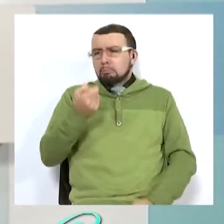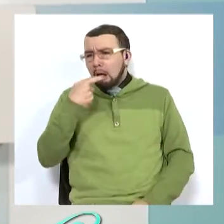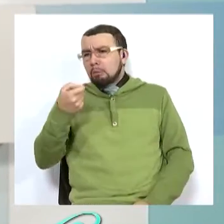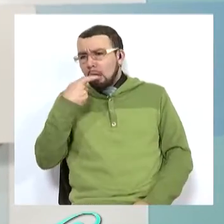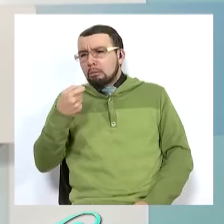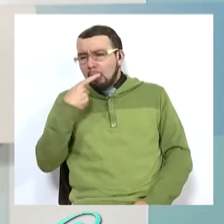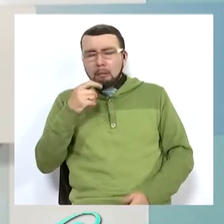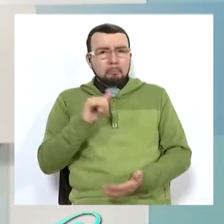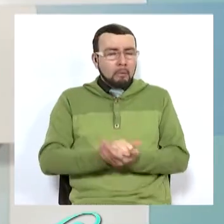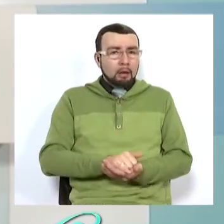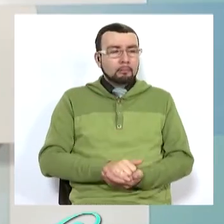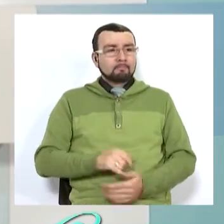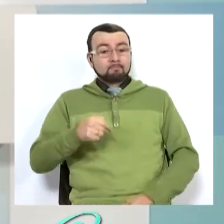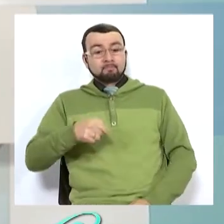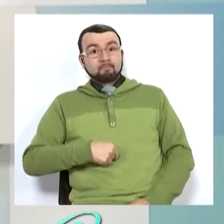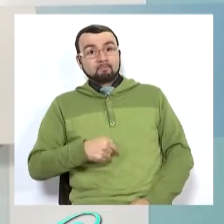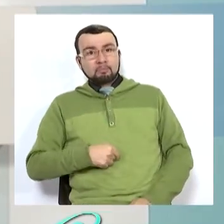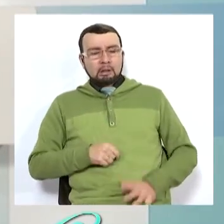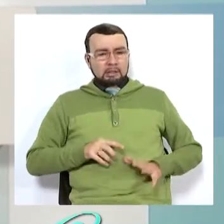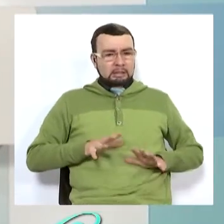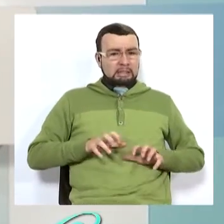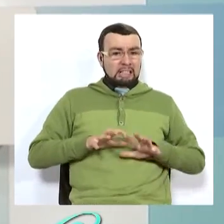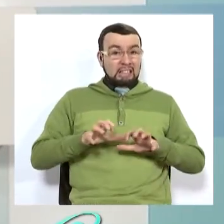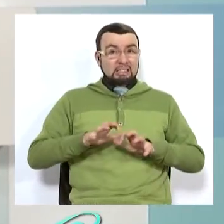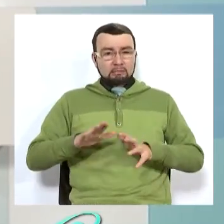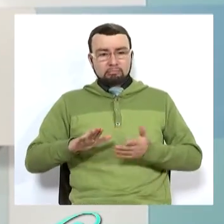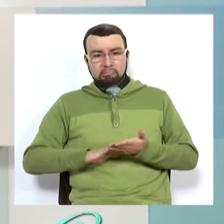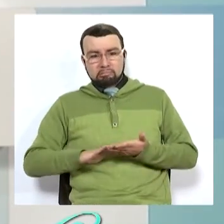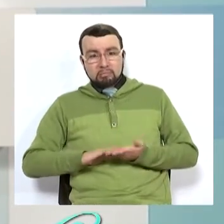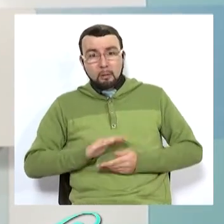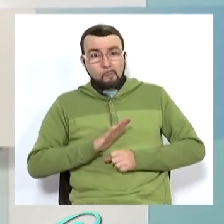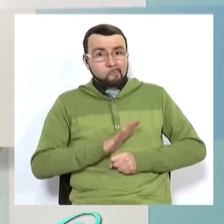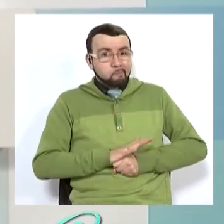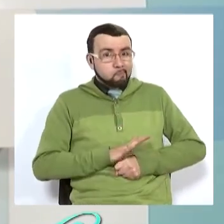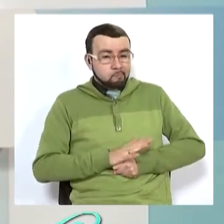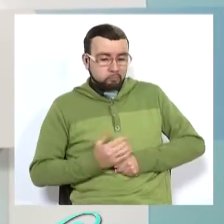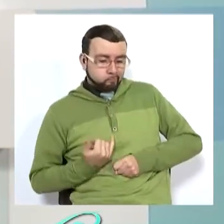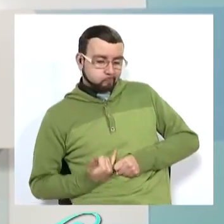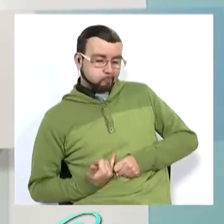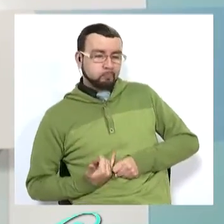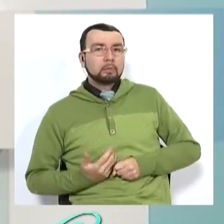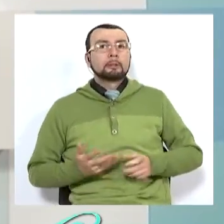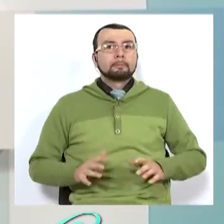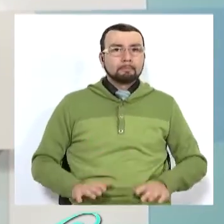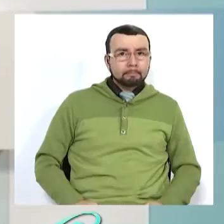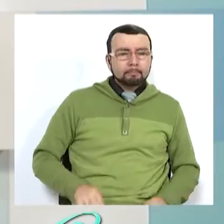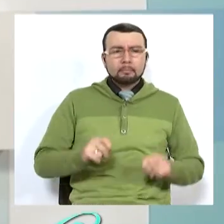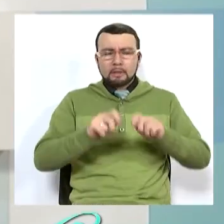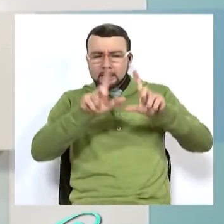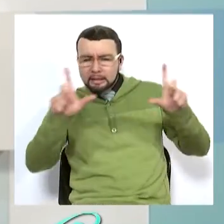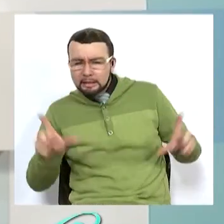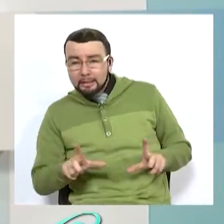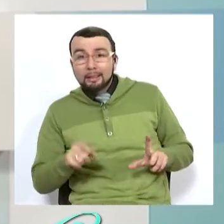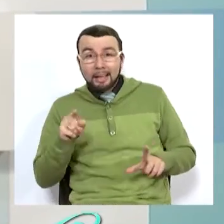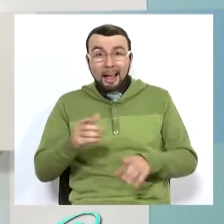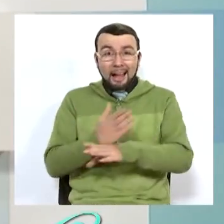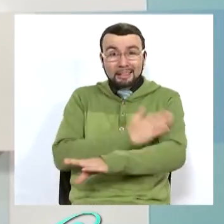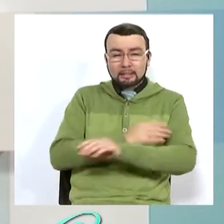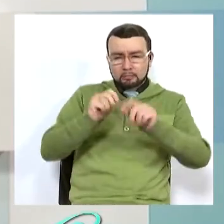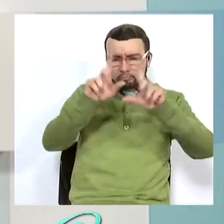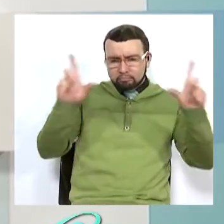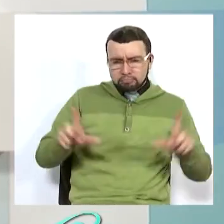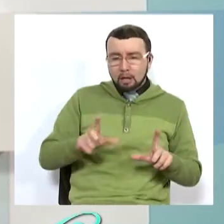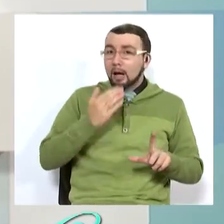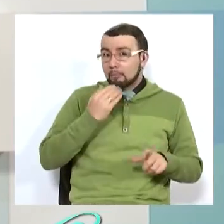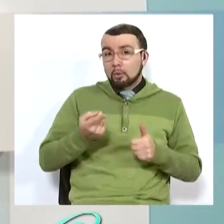endoscopia nos damos cuenta de que estaban tratando el síntoma de un cáncer. Por eso, sin esos exámenes que ustedes acaban de ver,